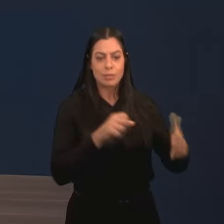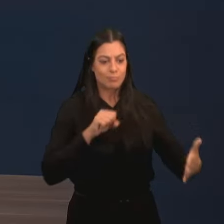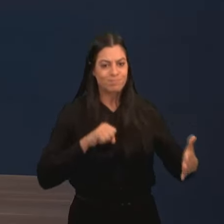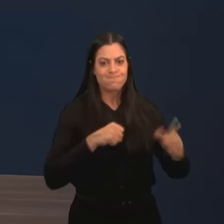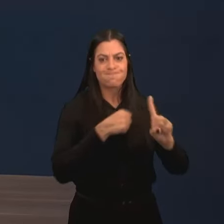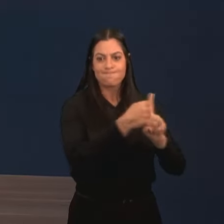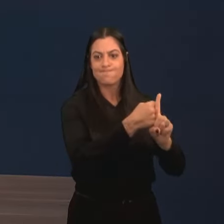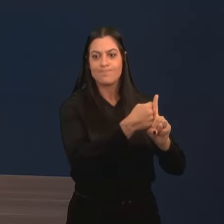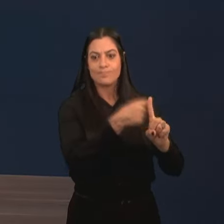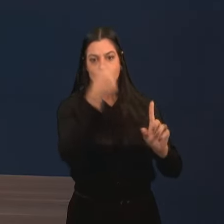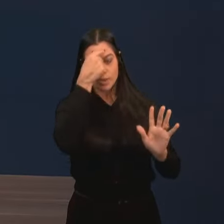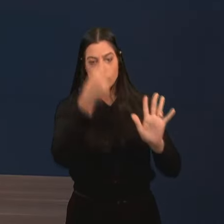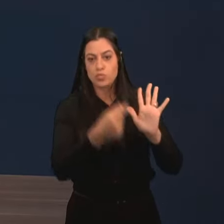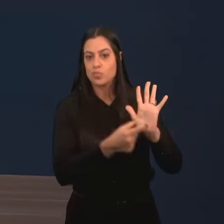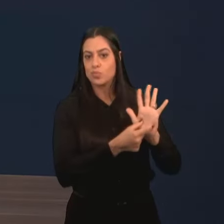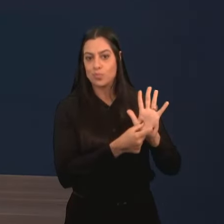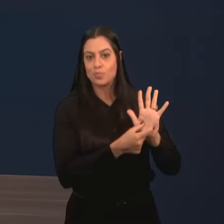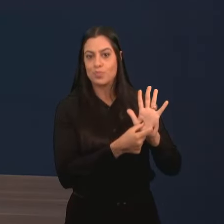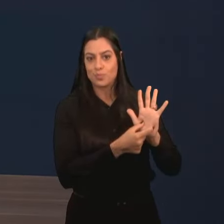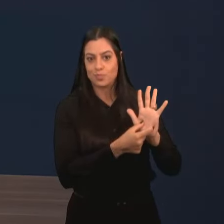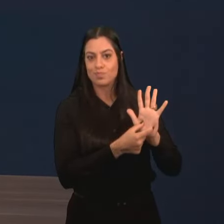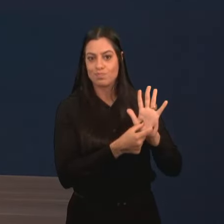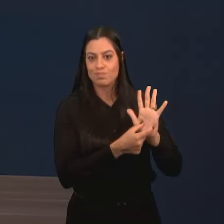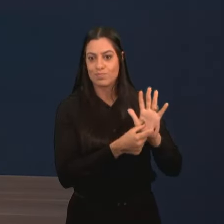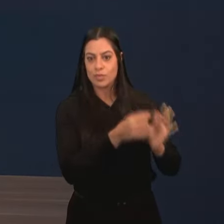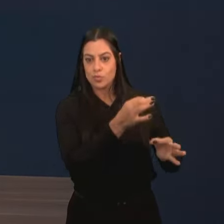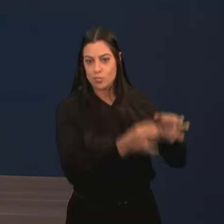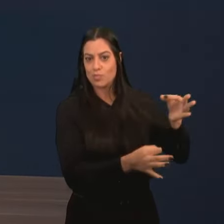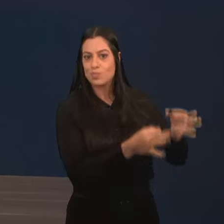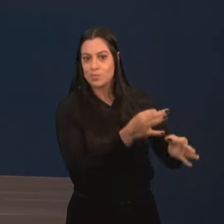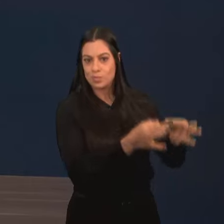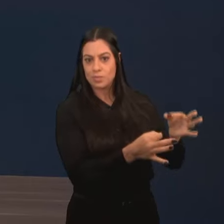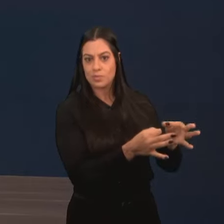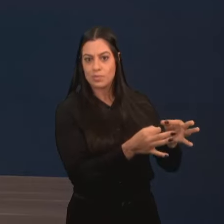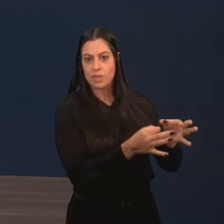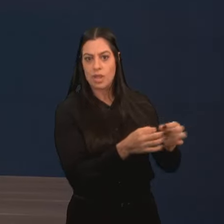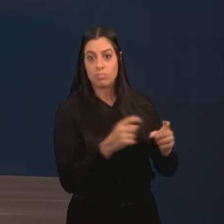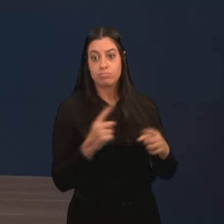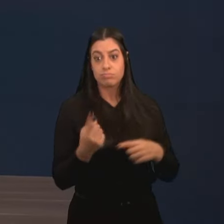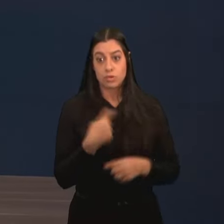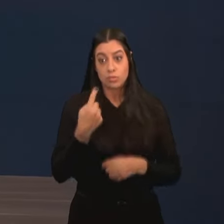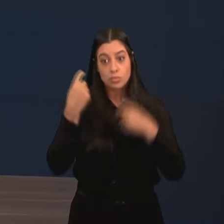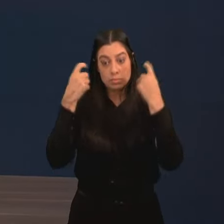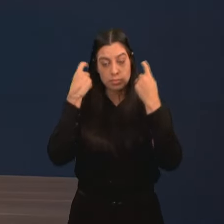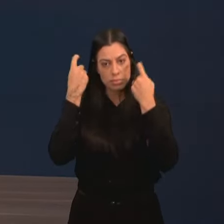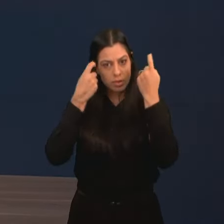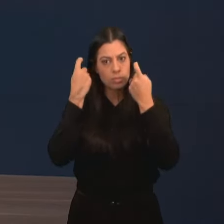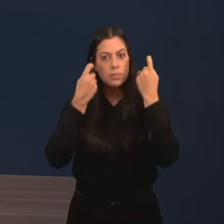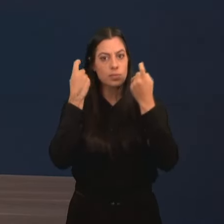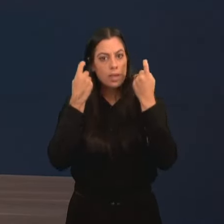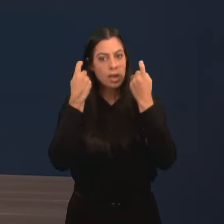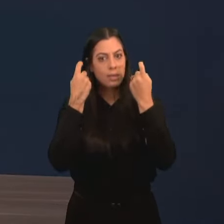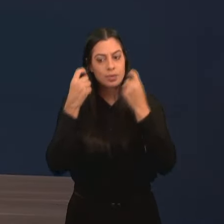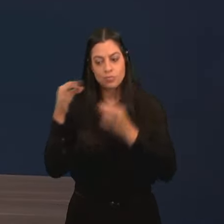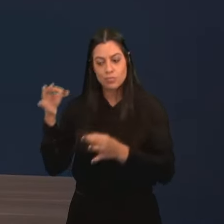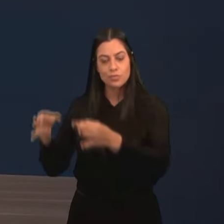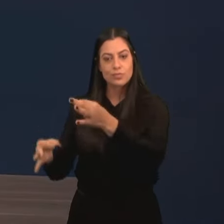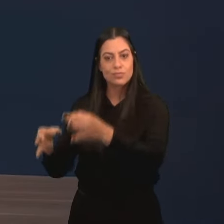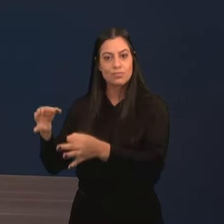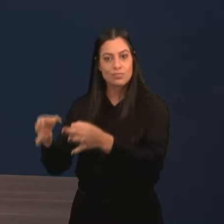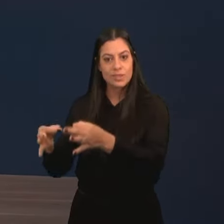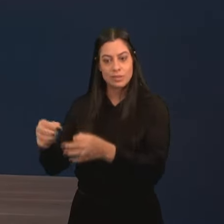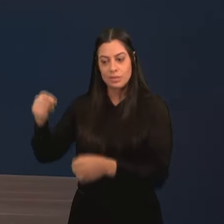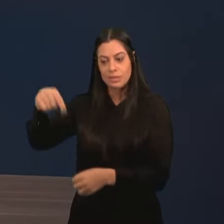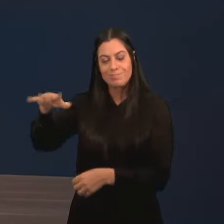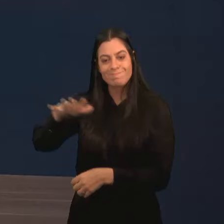de la impactación de la inteligencia artificial al sistema de justicia para preocuparnos con